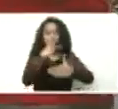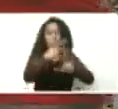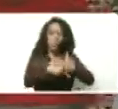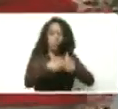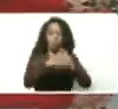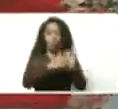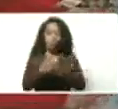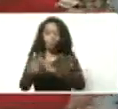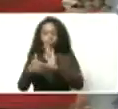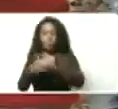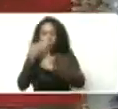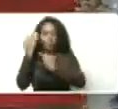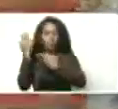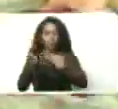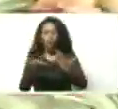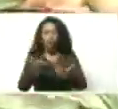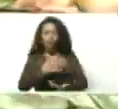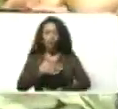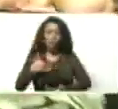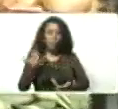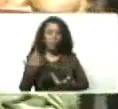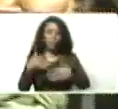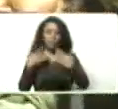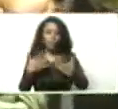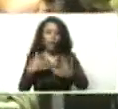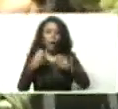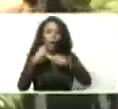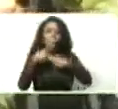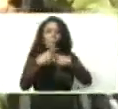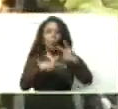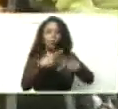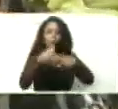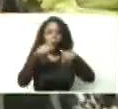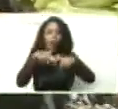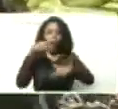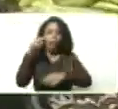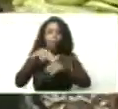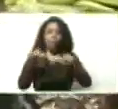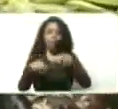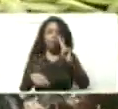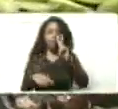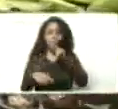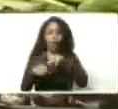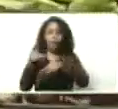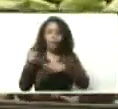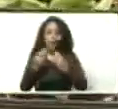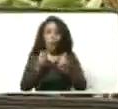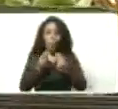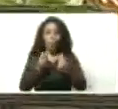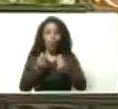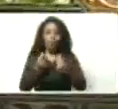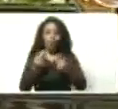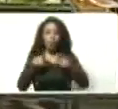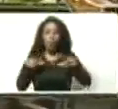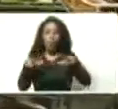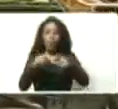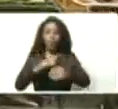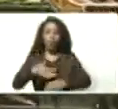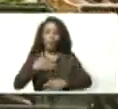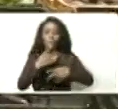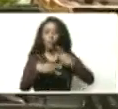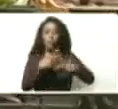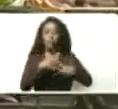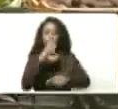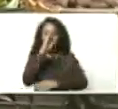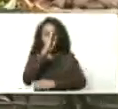con este programa que los productores en el territorio para visibilizar la economía local puedan su producción llegar